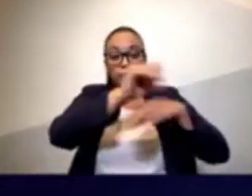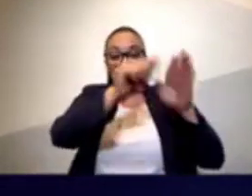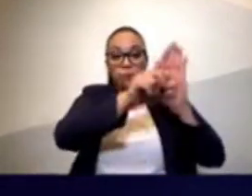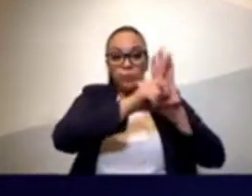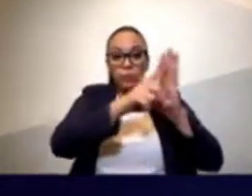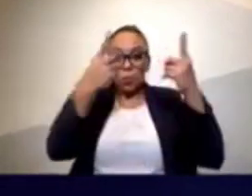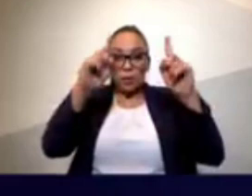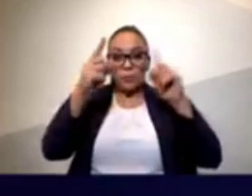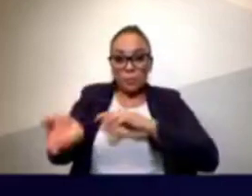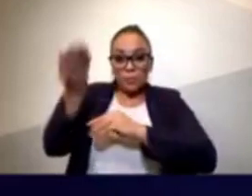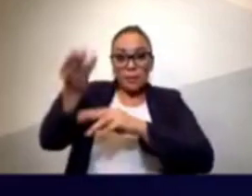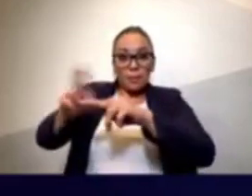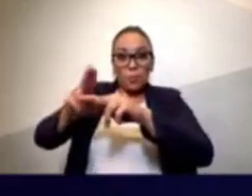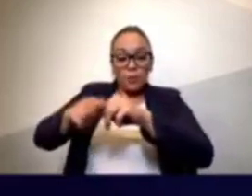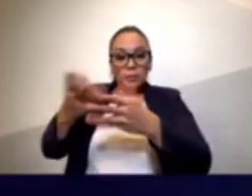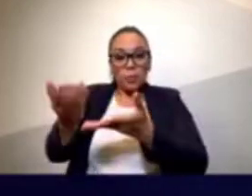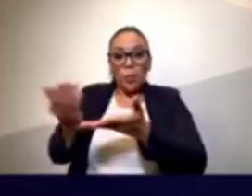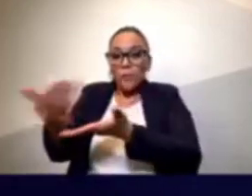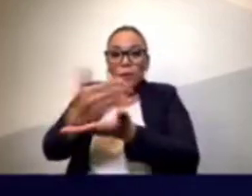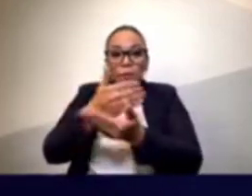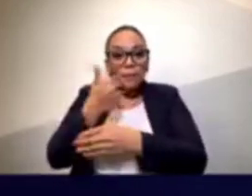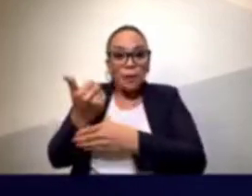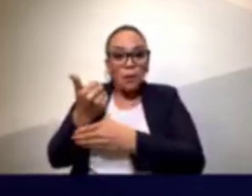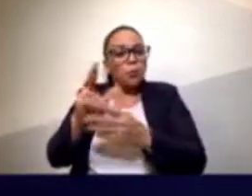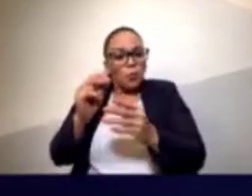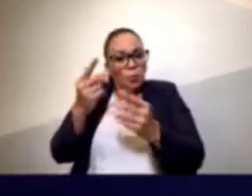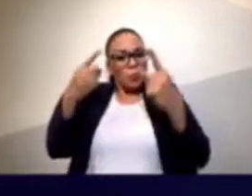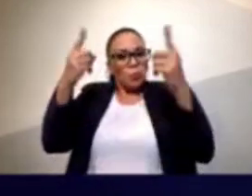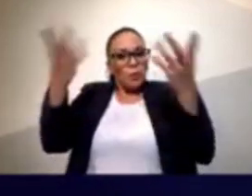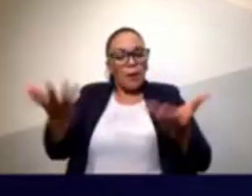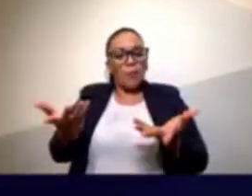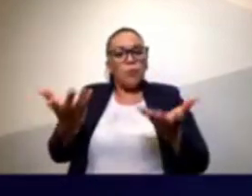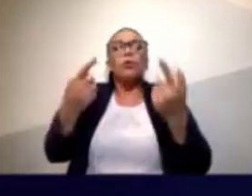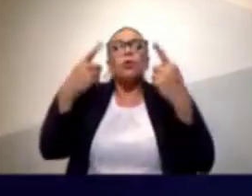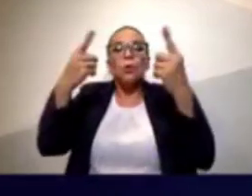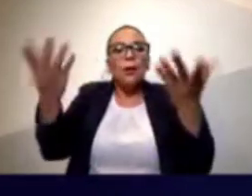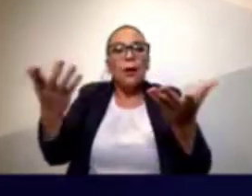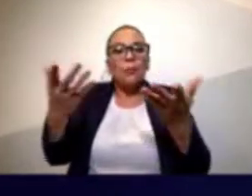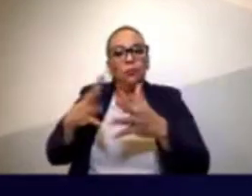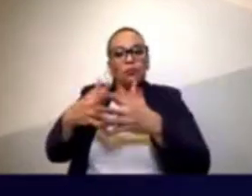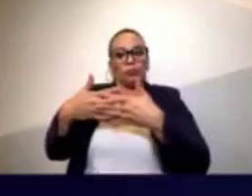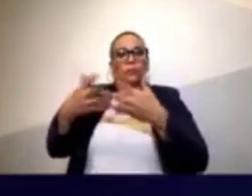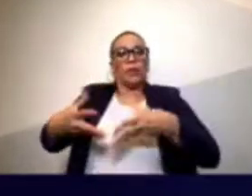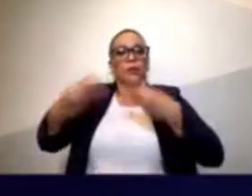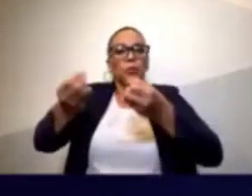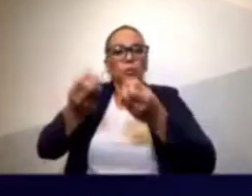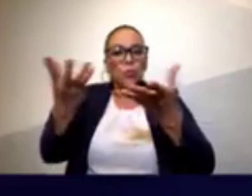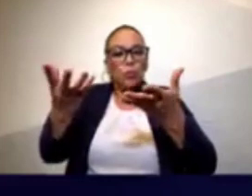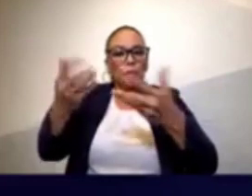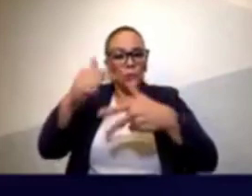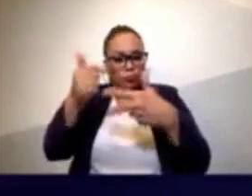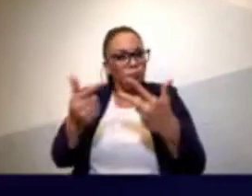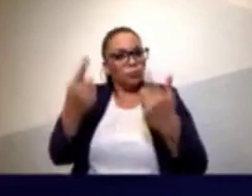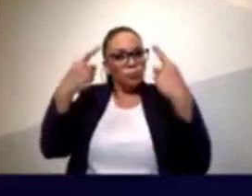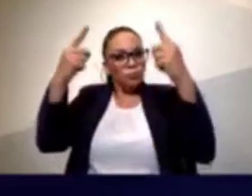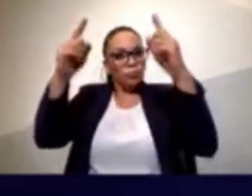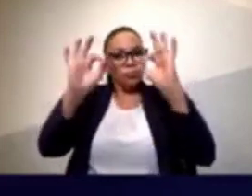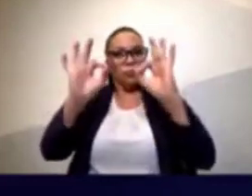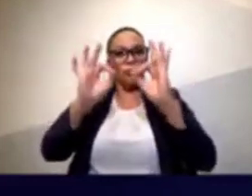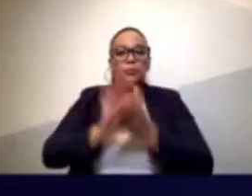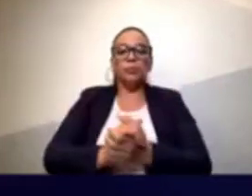porque también se podía recaudar mejor, porque también podíamos contener el gasto público. Y eso fue lo que hicimos.